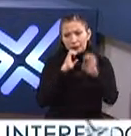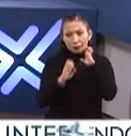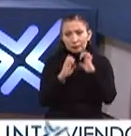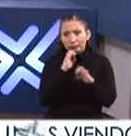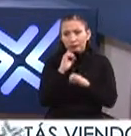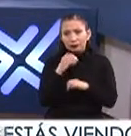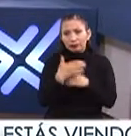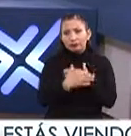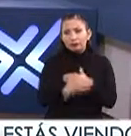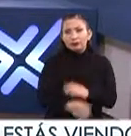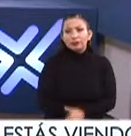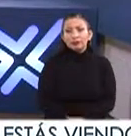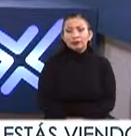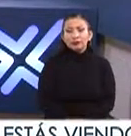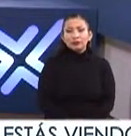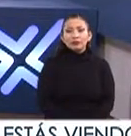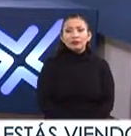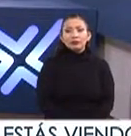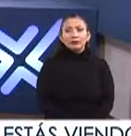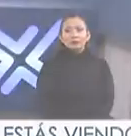que tenemos próximamente.